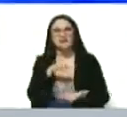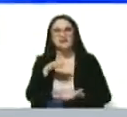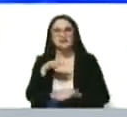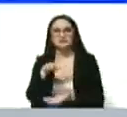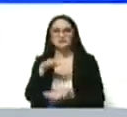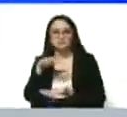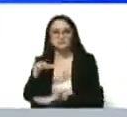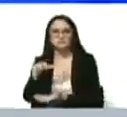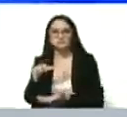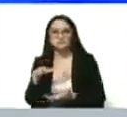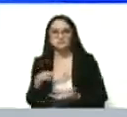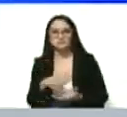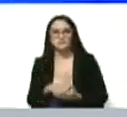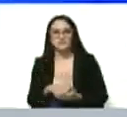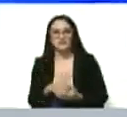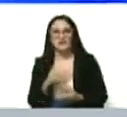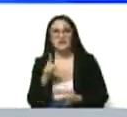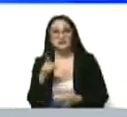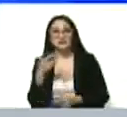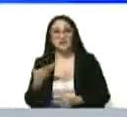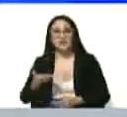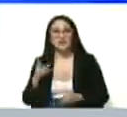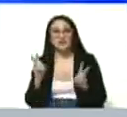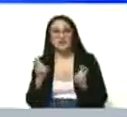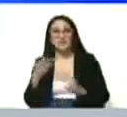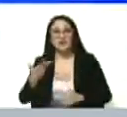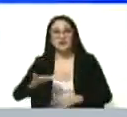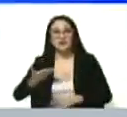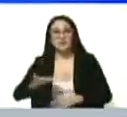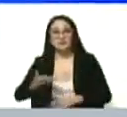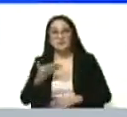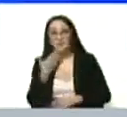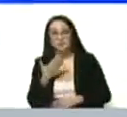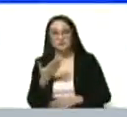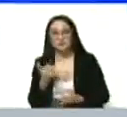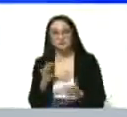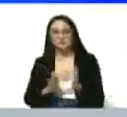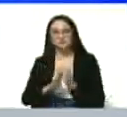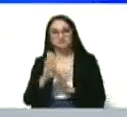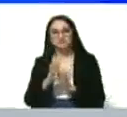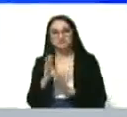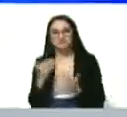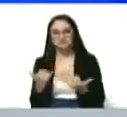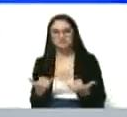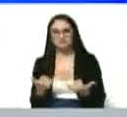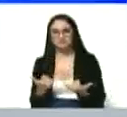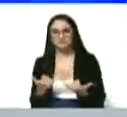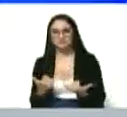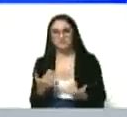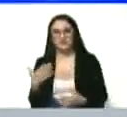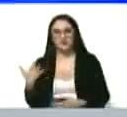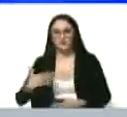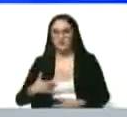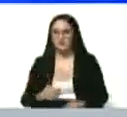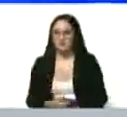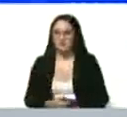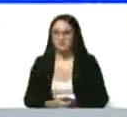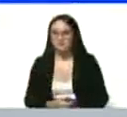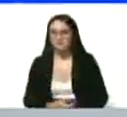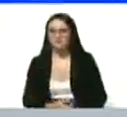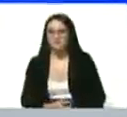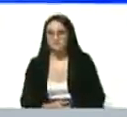Venezuela jugará un rol clave en afrontar todos los retos que se avecinan.